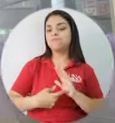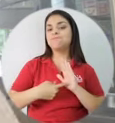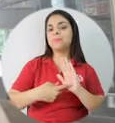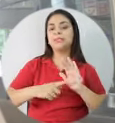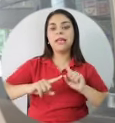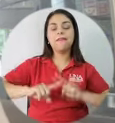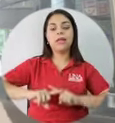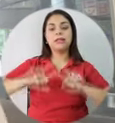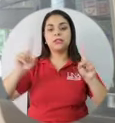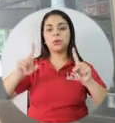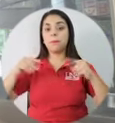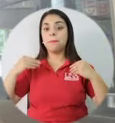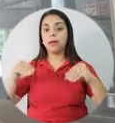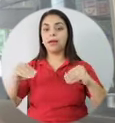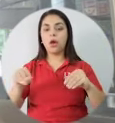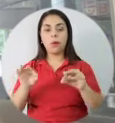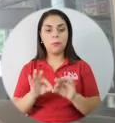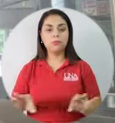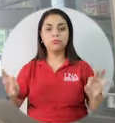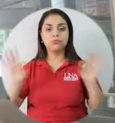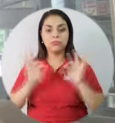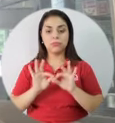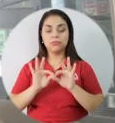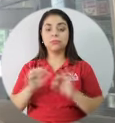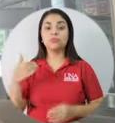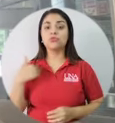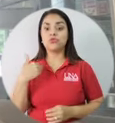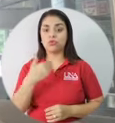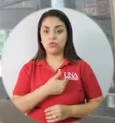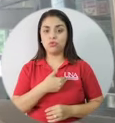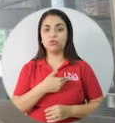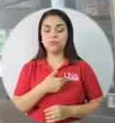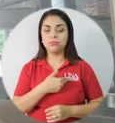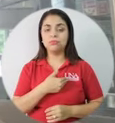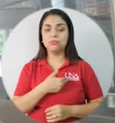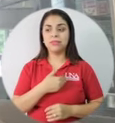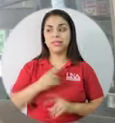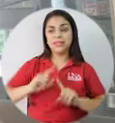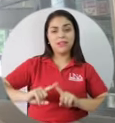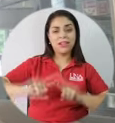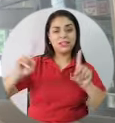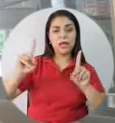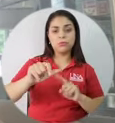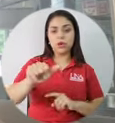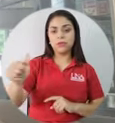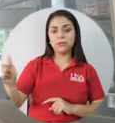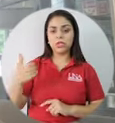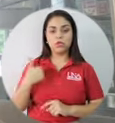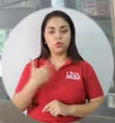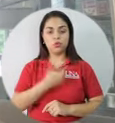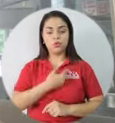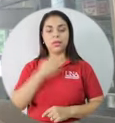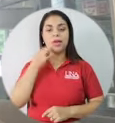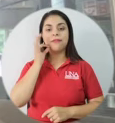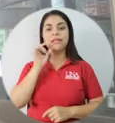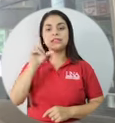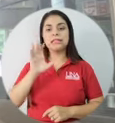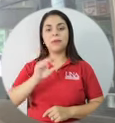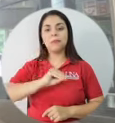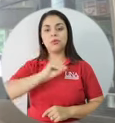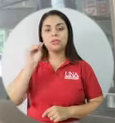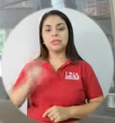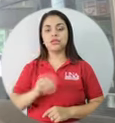puro nos da un aspecto diferenciador en el mercado muy importante. donde nosotros prácticamente lo que nos diferencia del resto es que somos